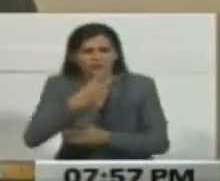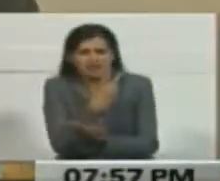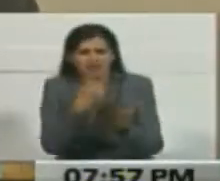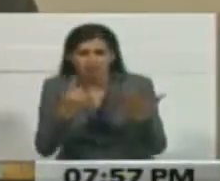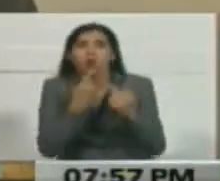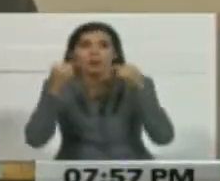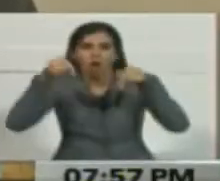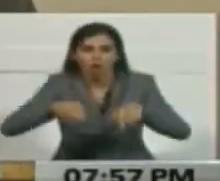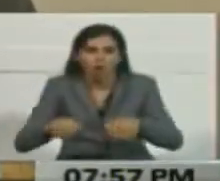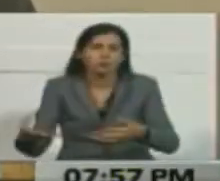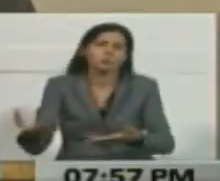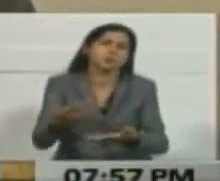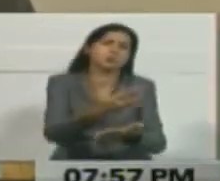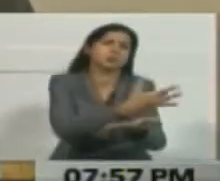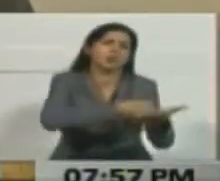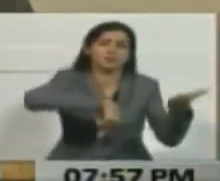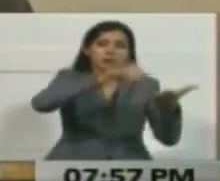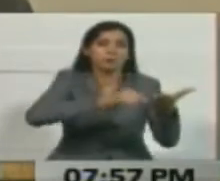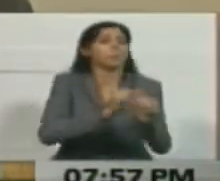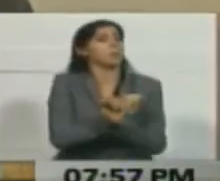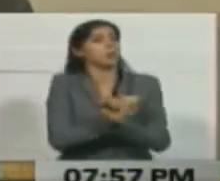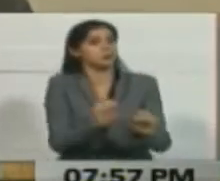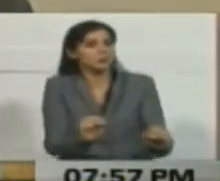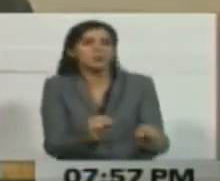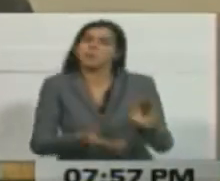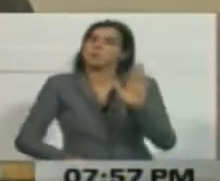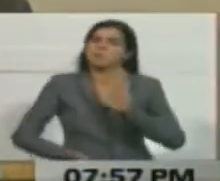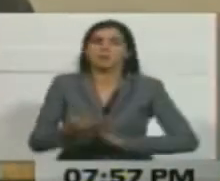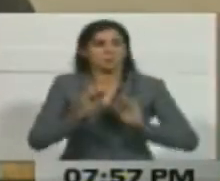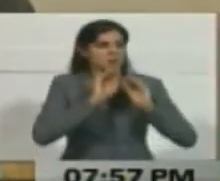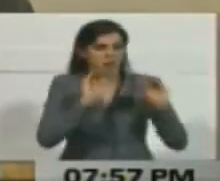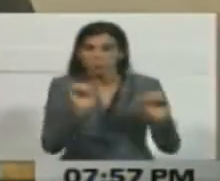26. Con luego hacer llamados a desobediencia,